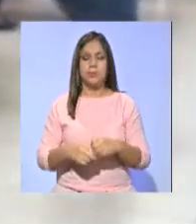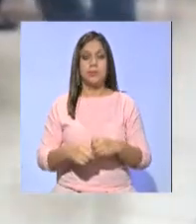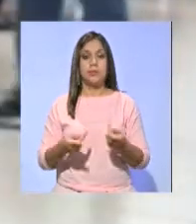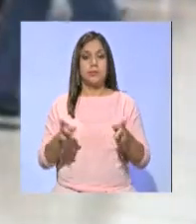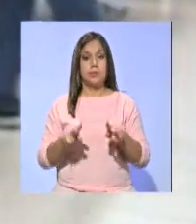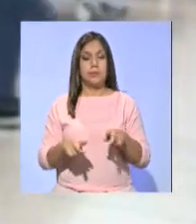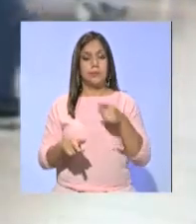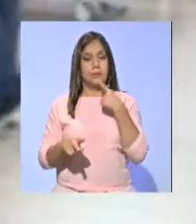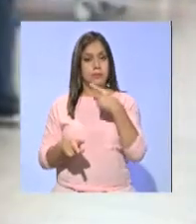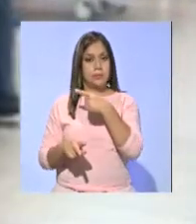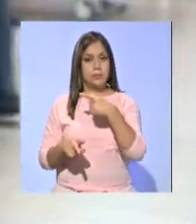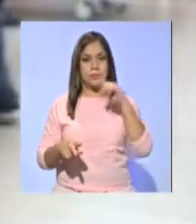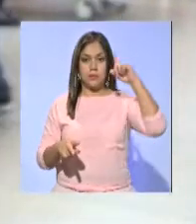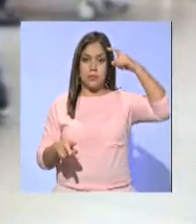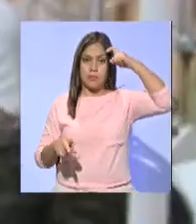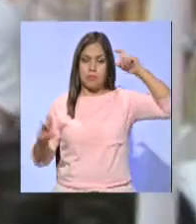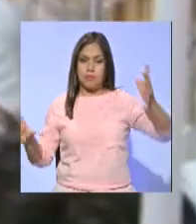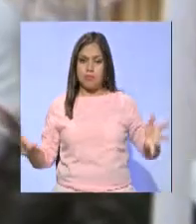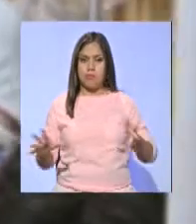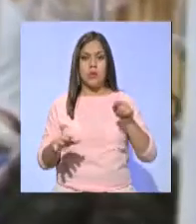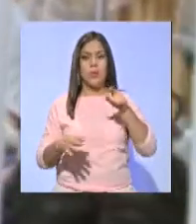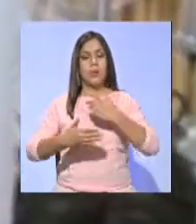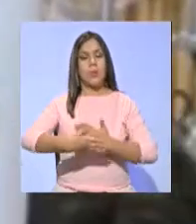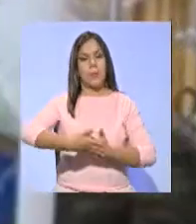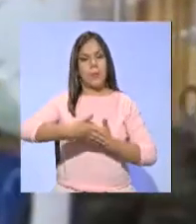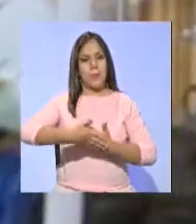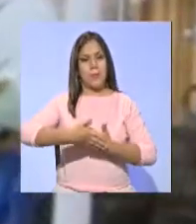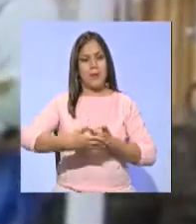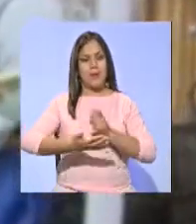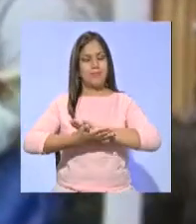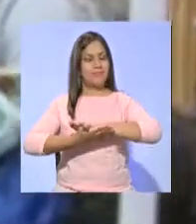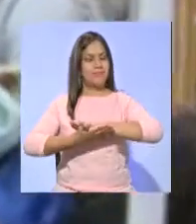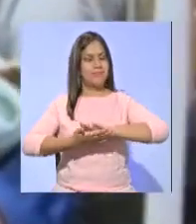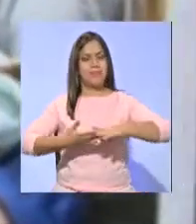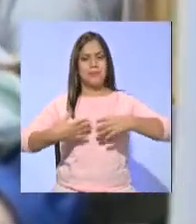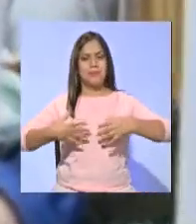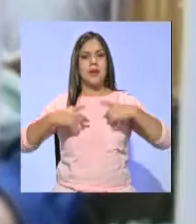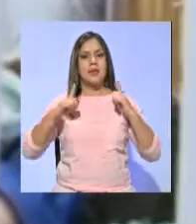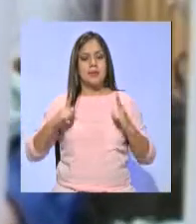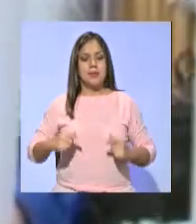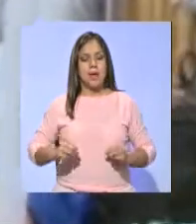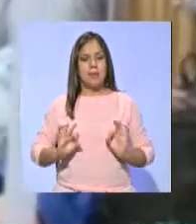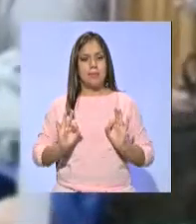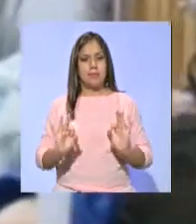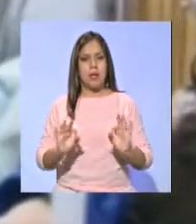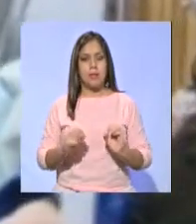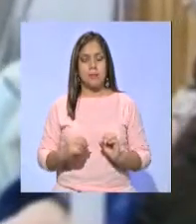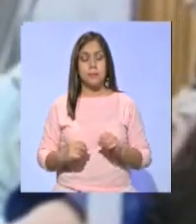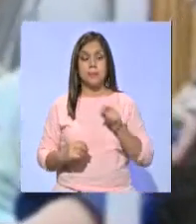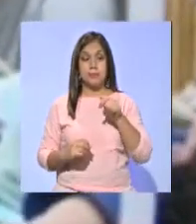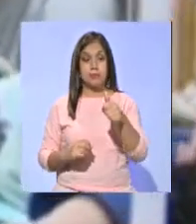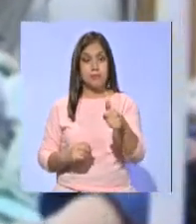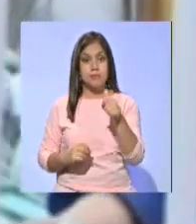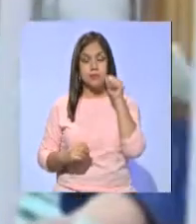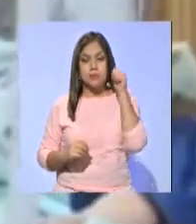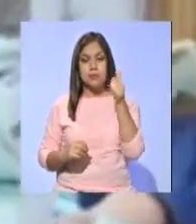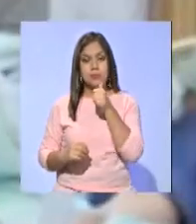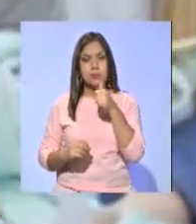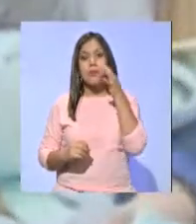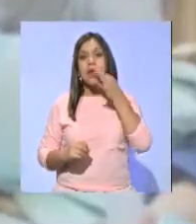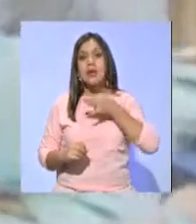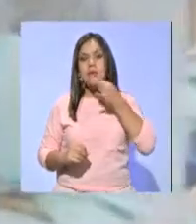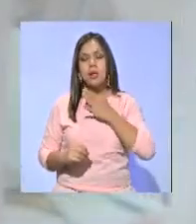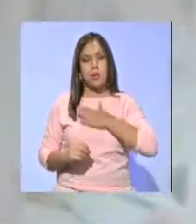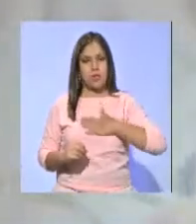este sentido, el gobierno impulsa la campaña Tu bebé sin VIH, hazte la prueba, que busca identificar en mujeres embarazadas de forma